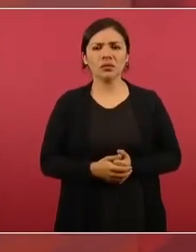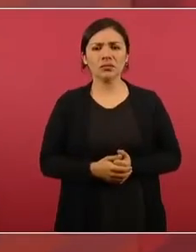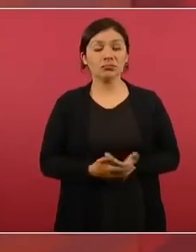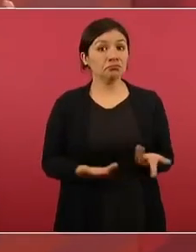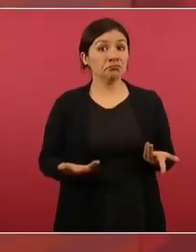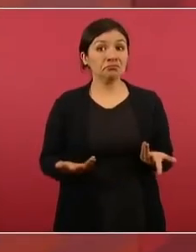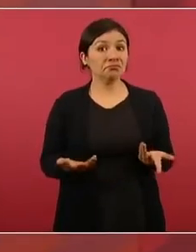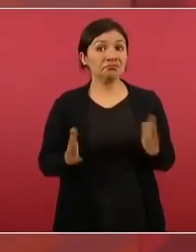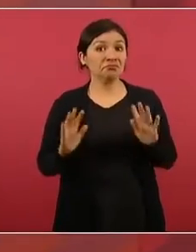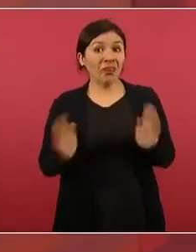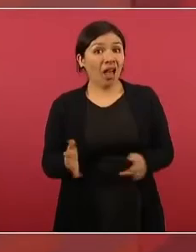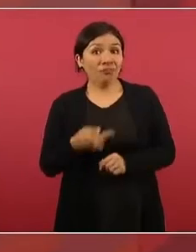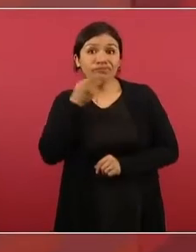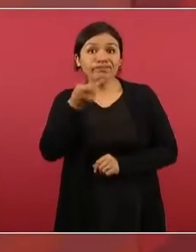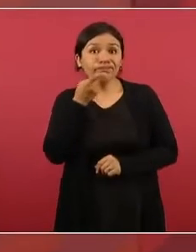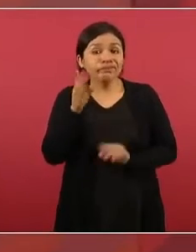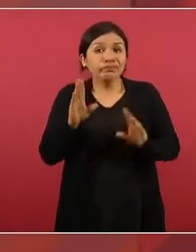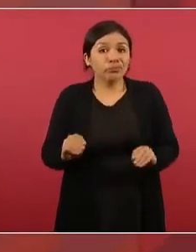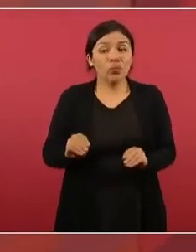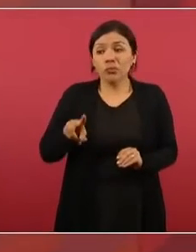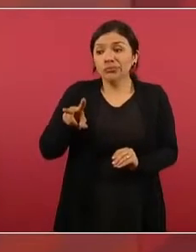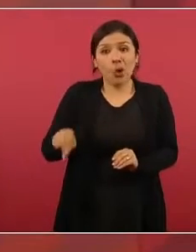y no.